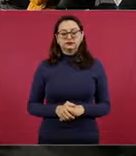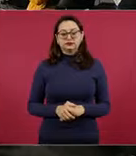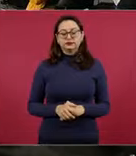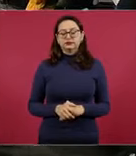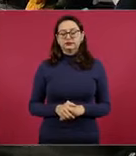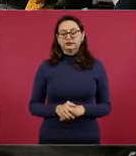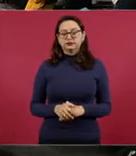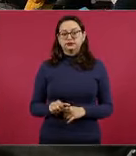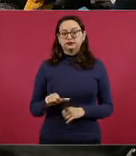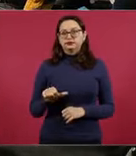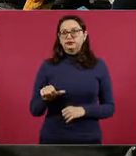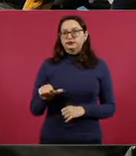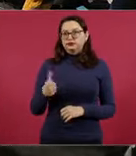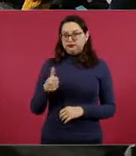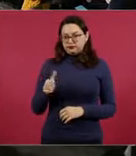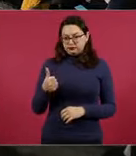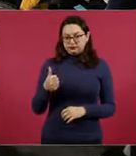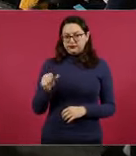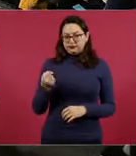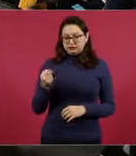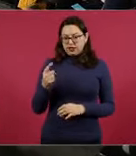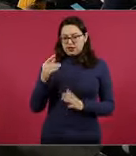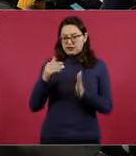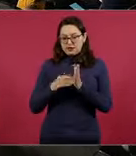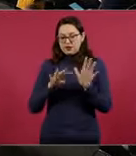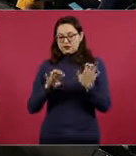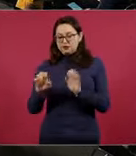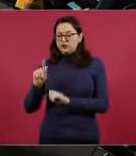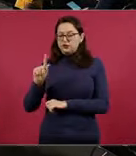11 de